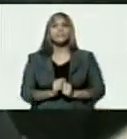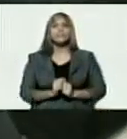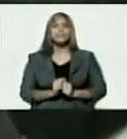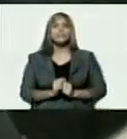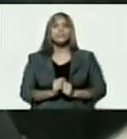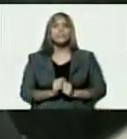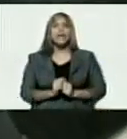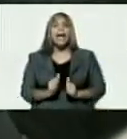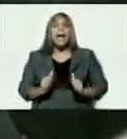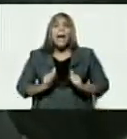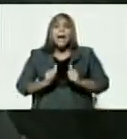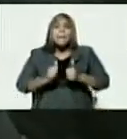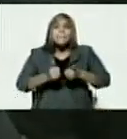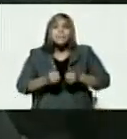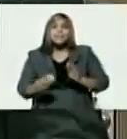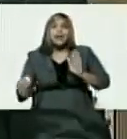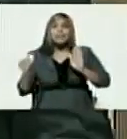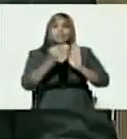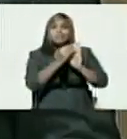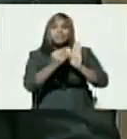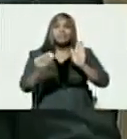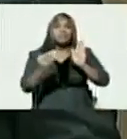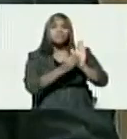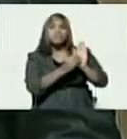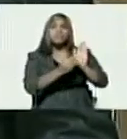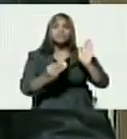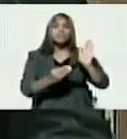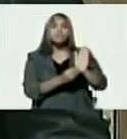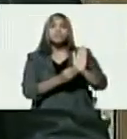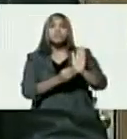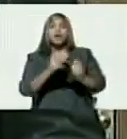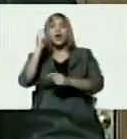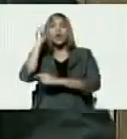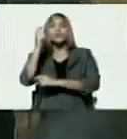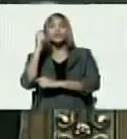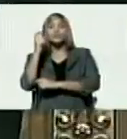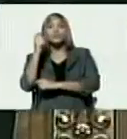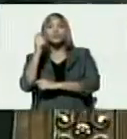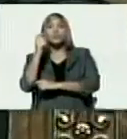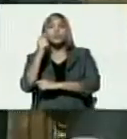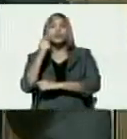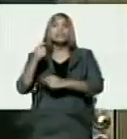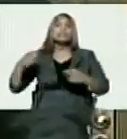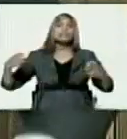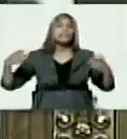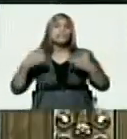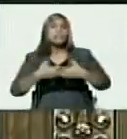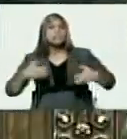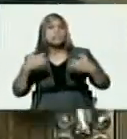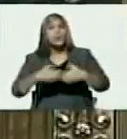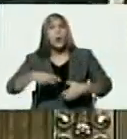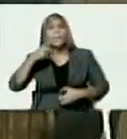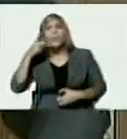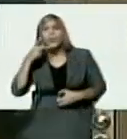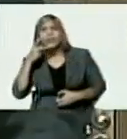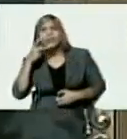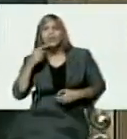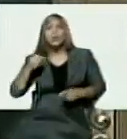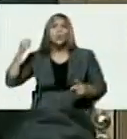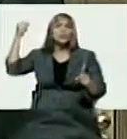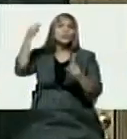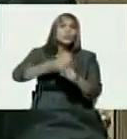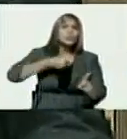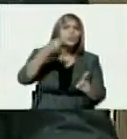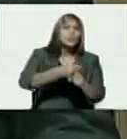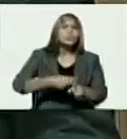encuadremos en la Constitución el conflicto político, la controversia política, la lucha